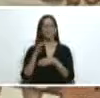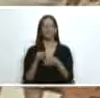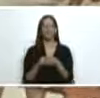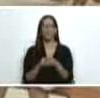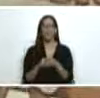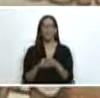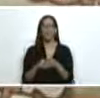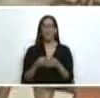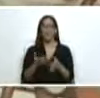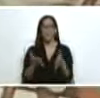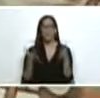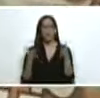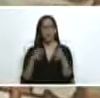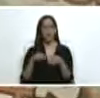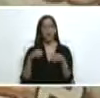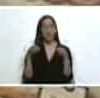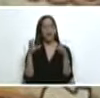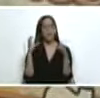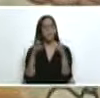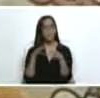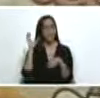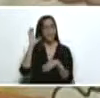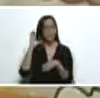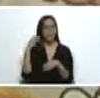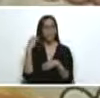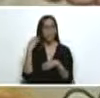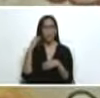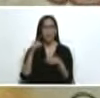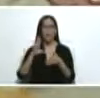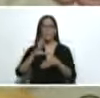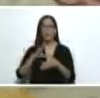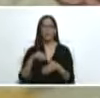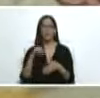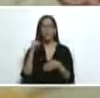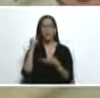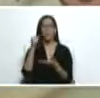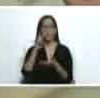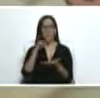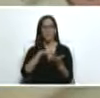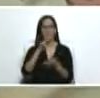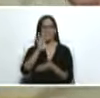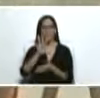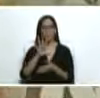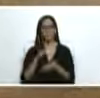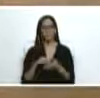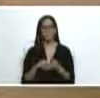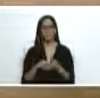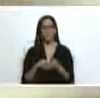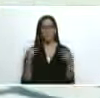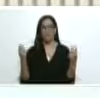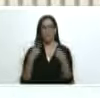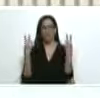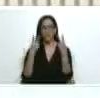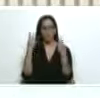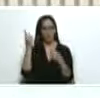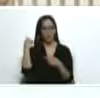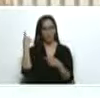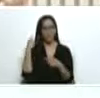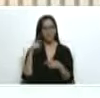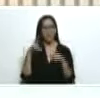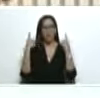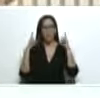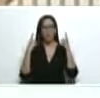el inicio de las eliminatorias hacia la FIBA América Cup 2025. Tremenda victoria ayer allí en La